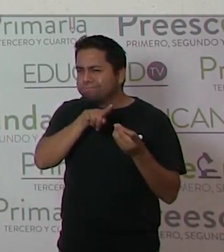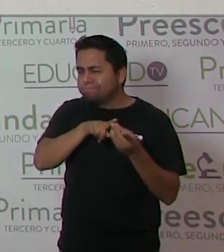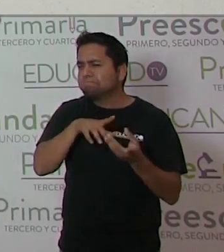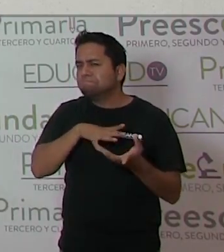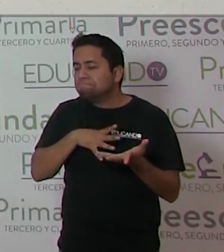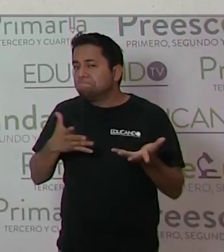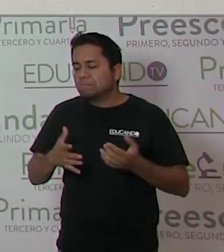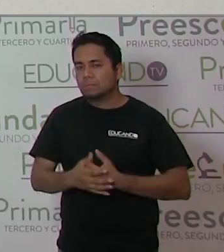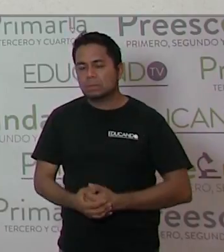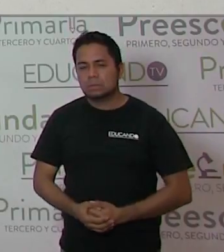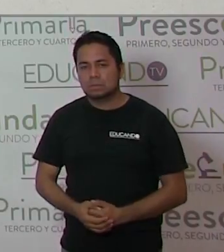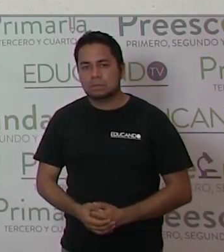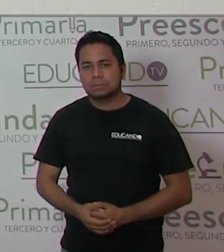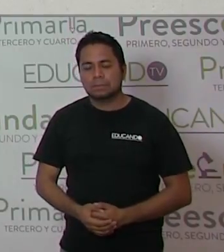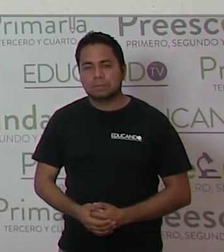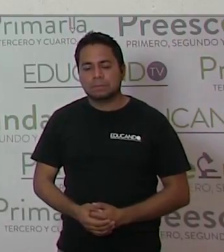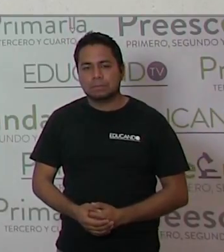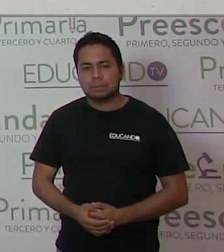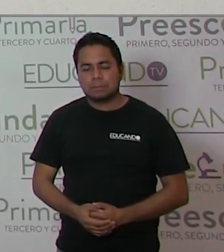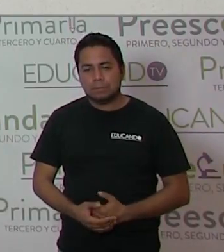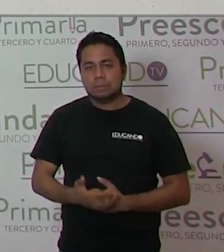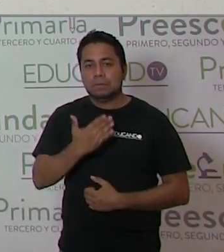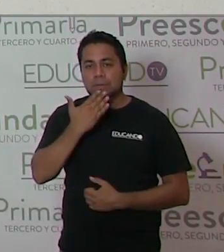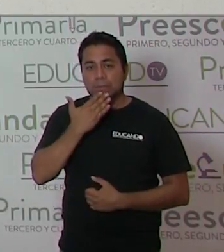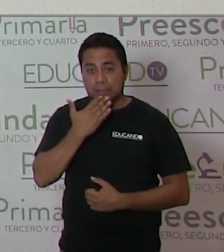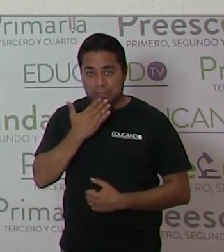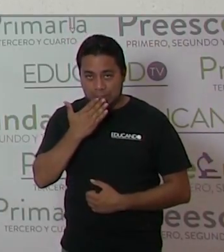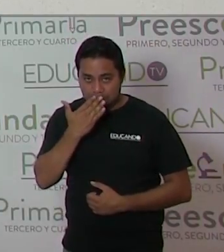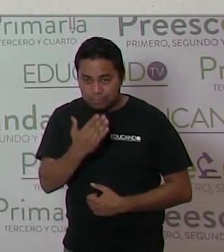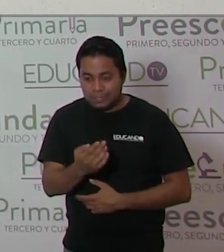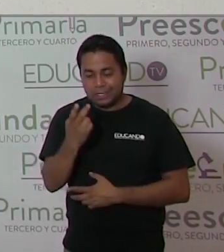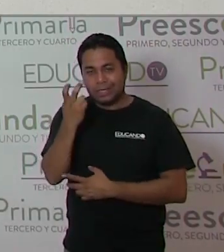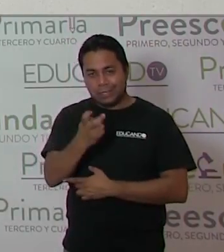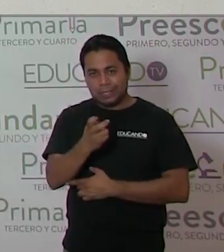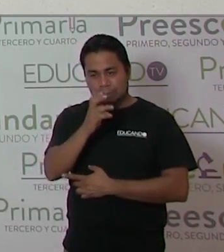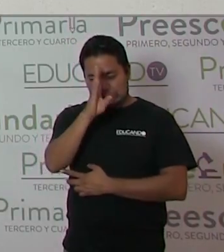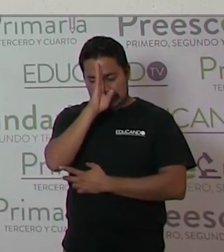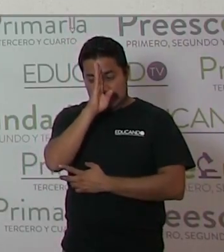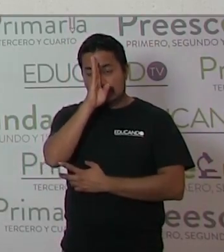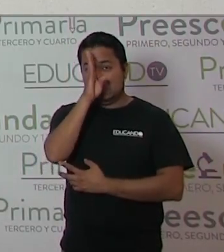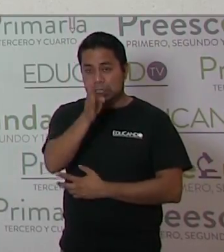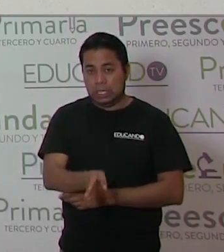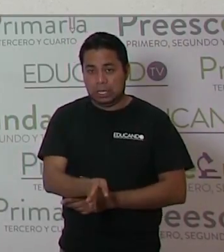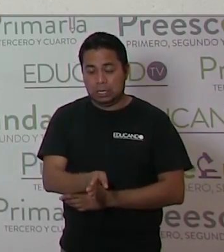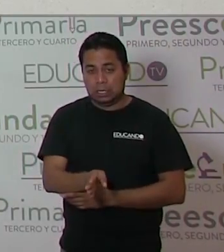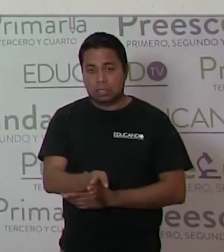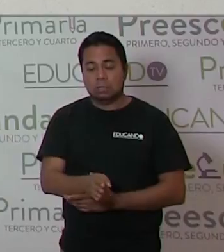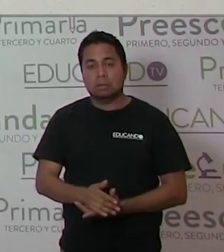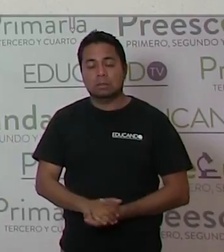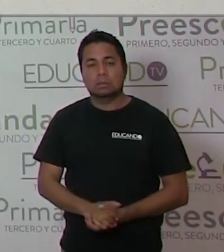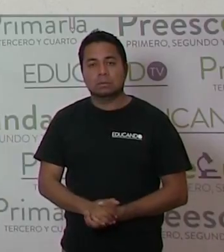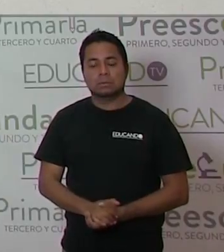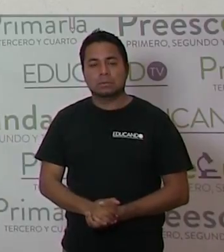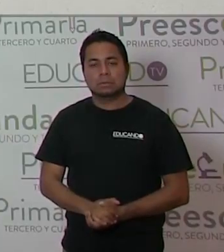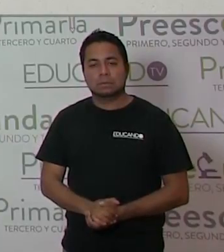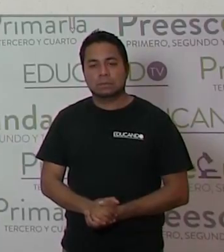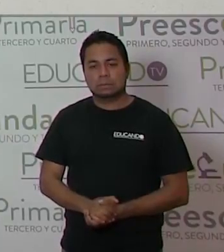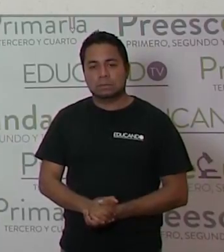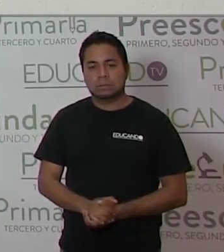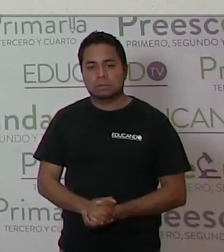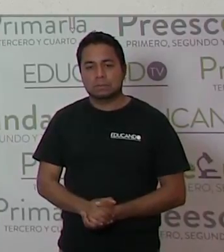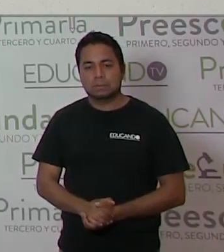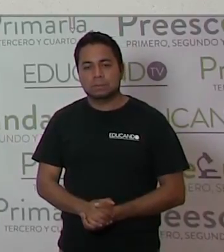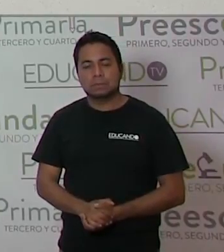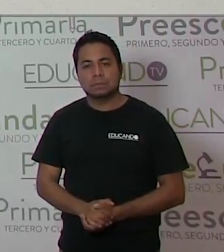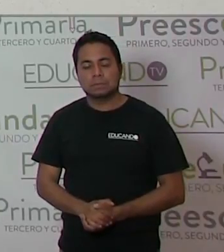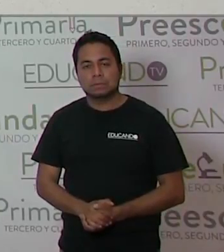crees que es? Exacto, la mitad. La mitad de